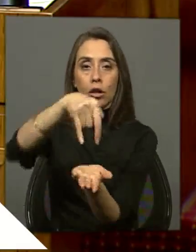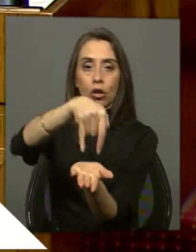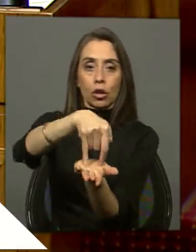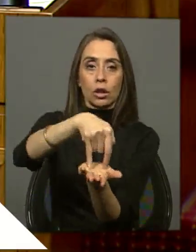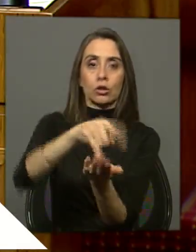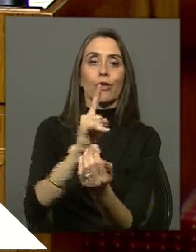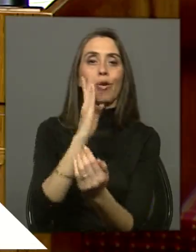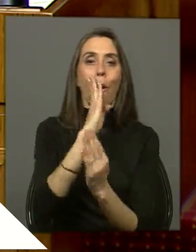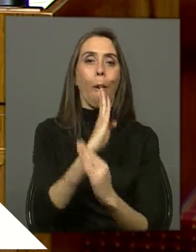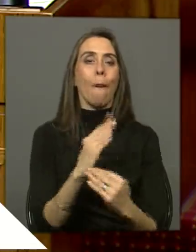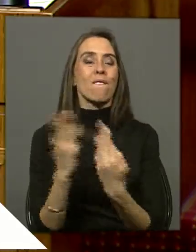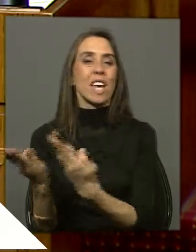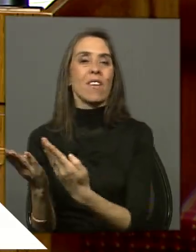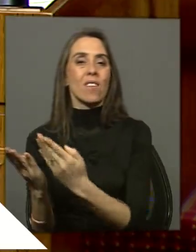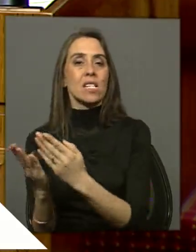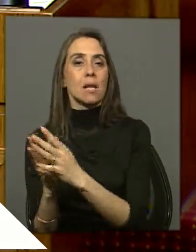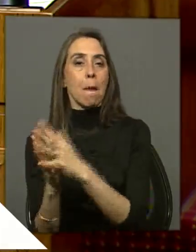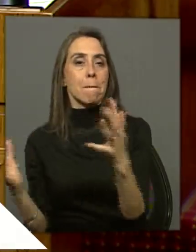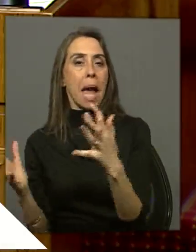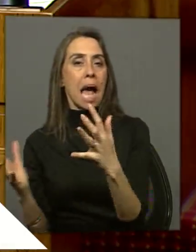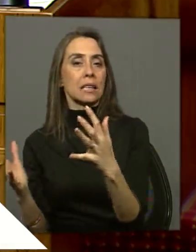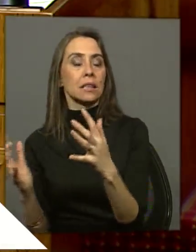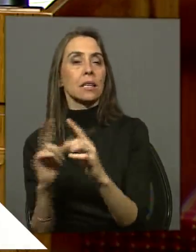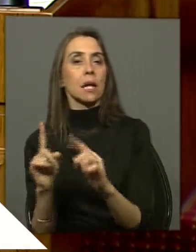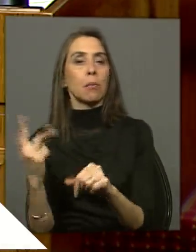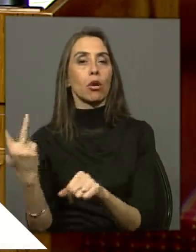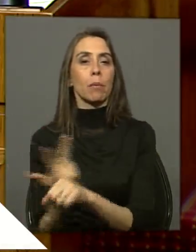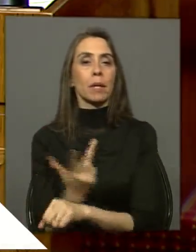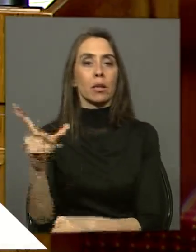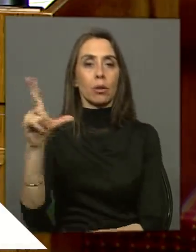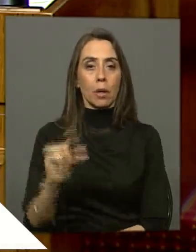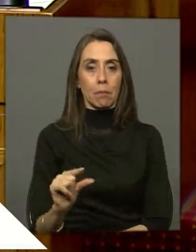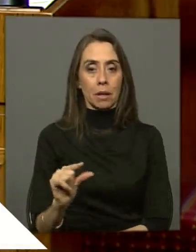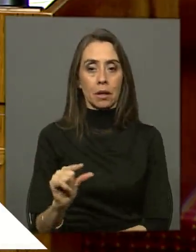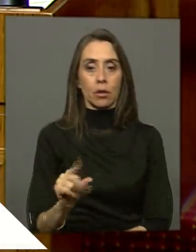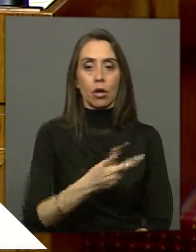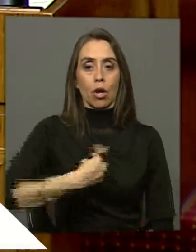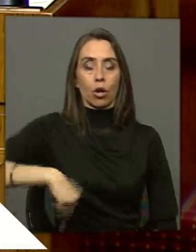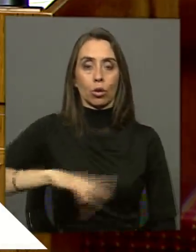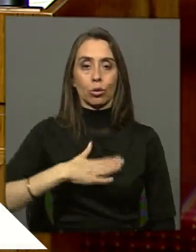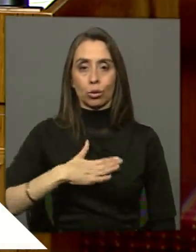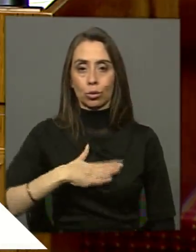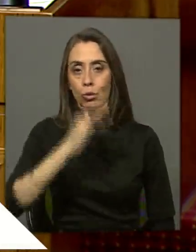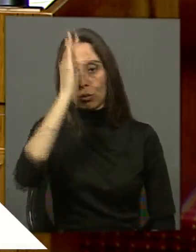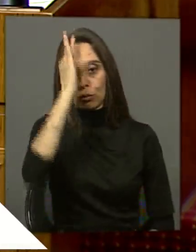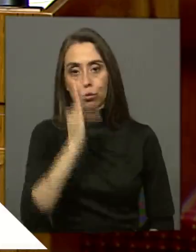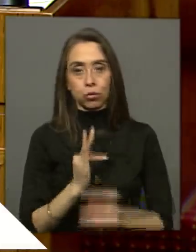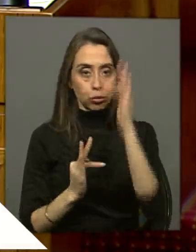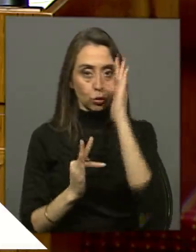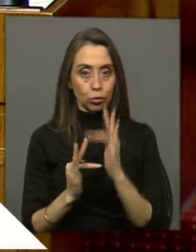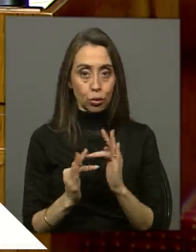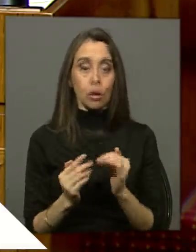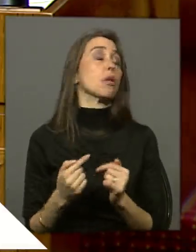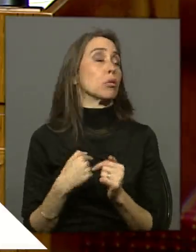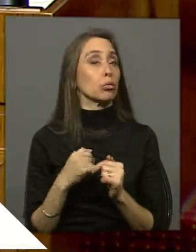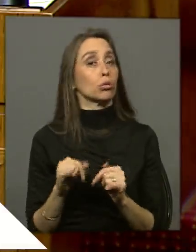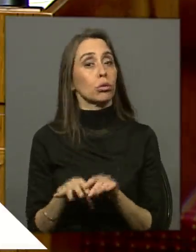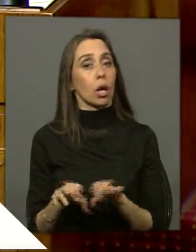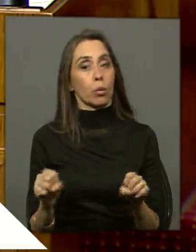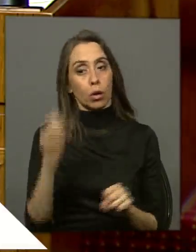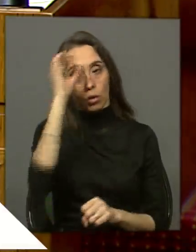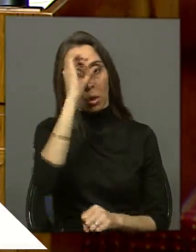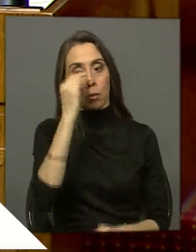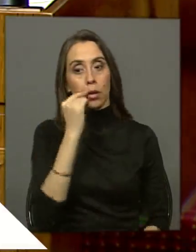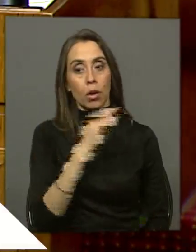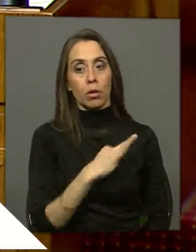beneficiar ni en más. Ni tampoco quiere perjudicar en menos a sus propios funcionarios. Por eso yo comparto la opinión